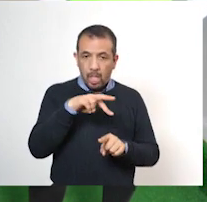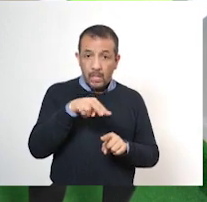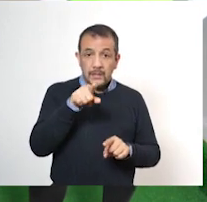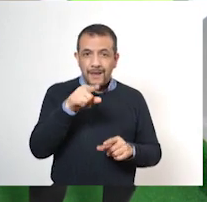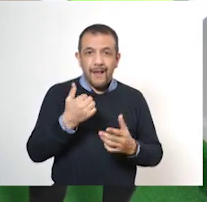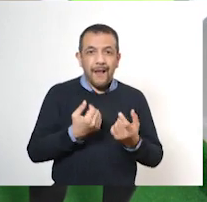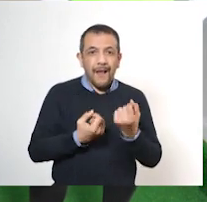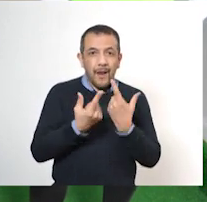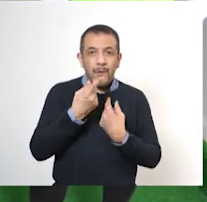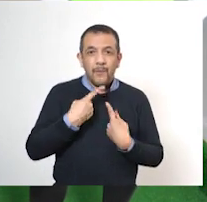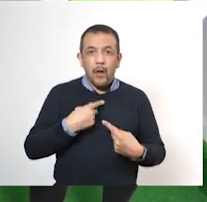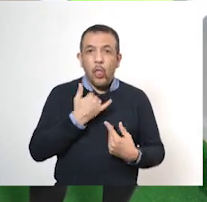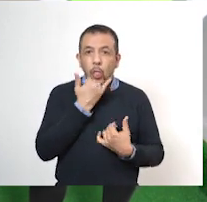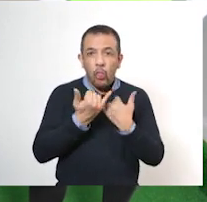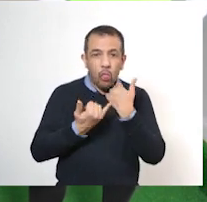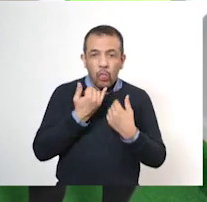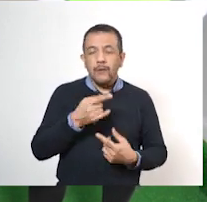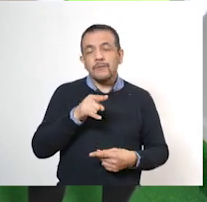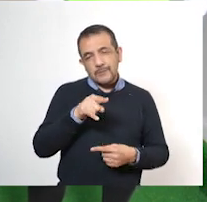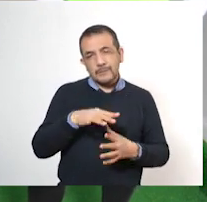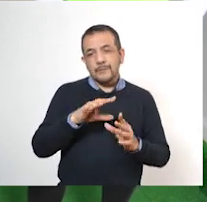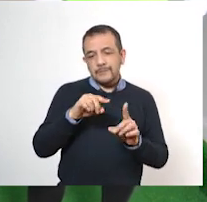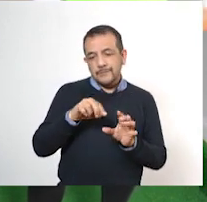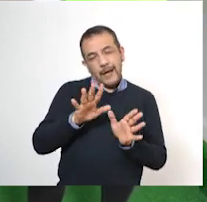equivoca, sale del juego. ¿Listos?